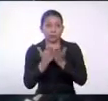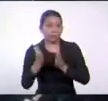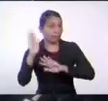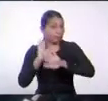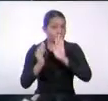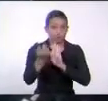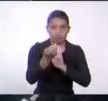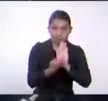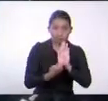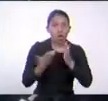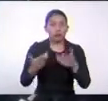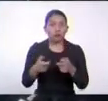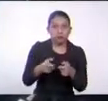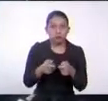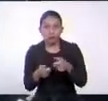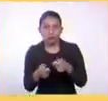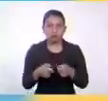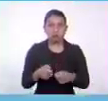videojuegos.